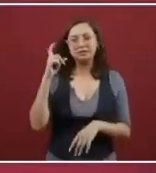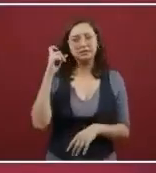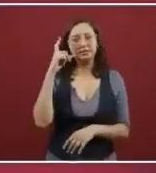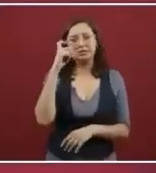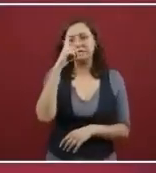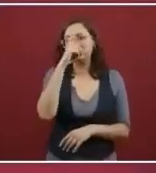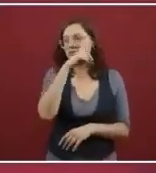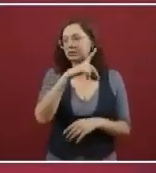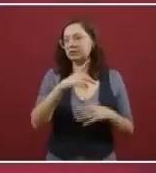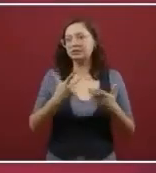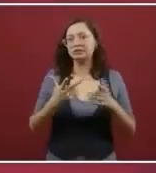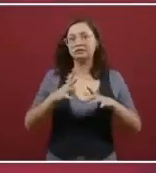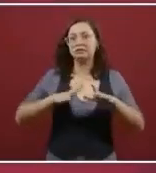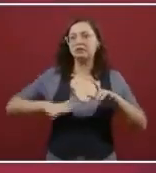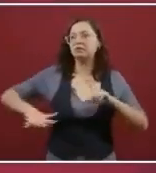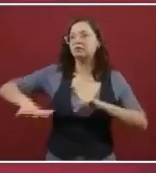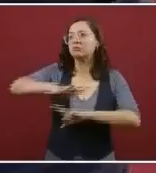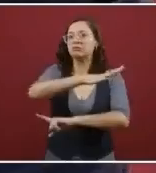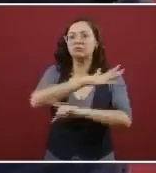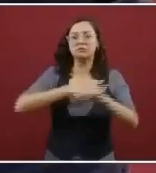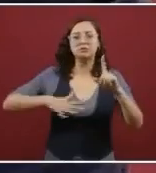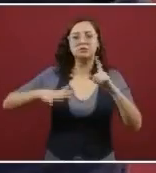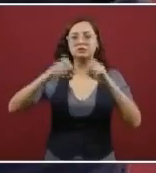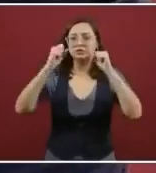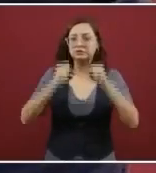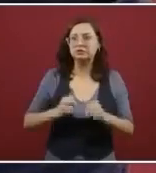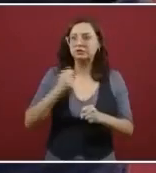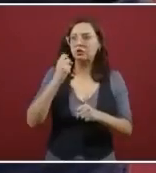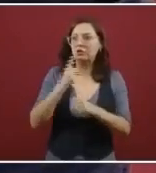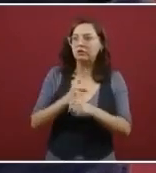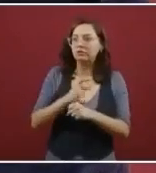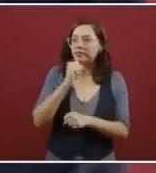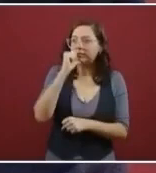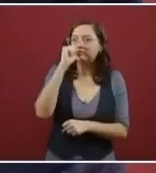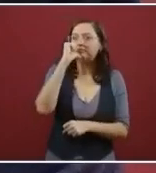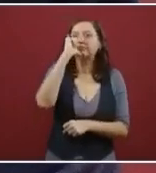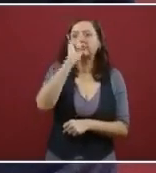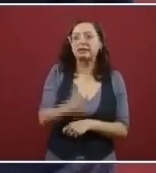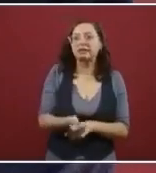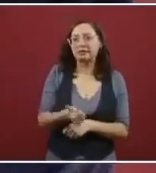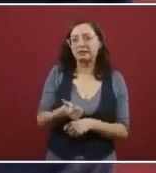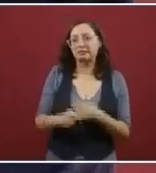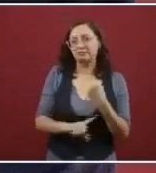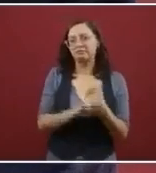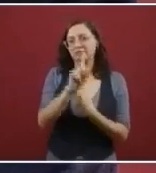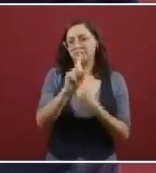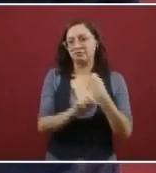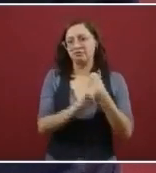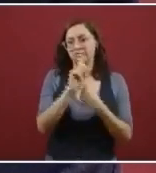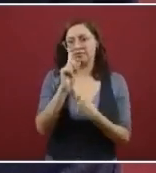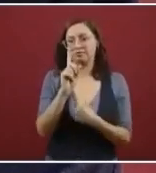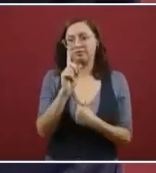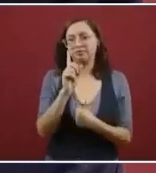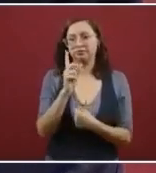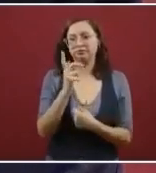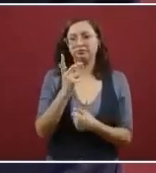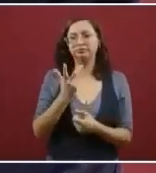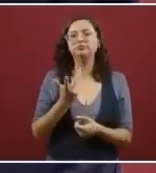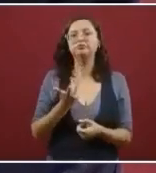los problemas de inseguridad. Y tenemos forma